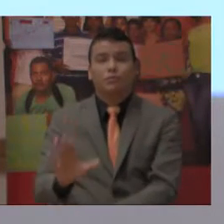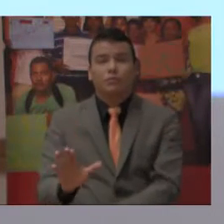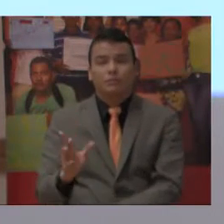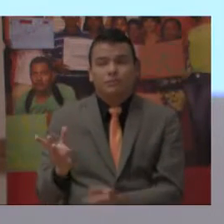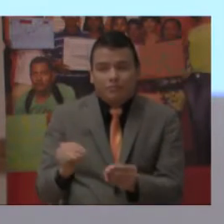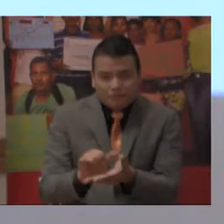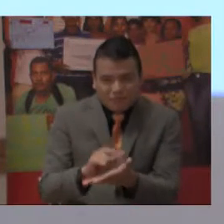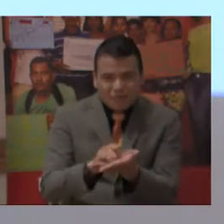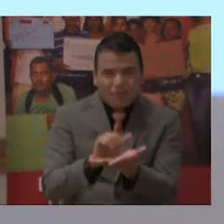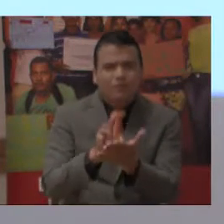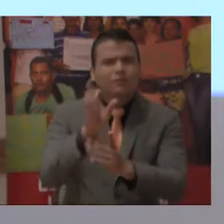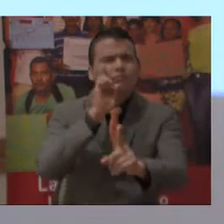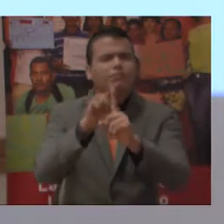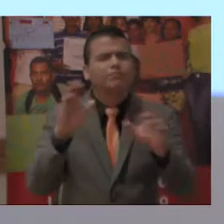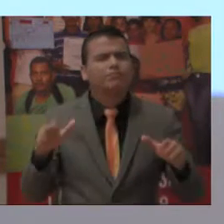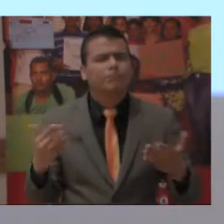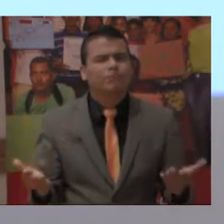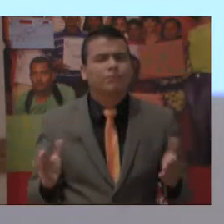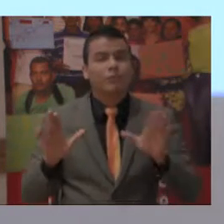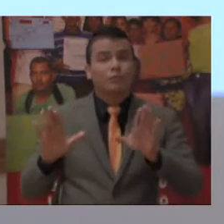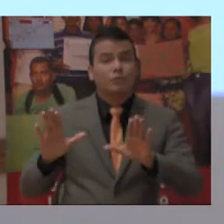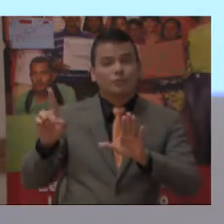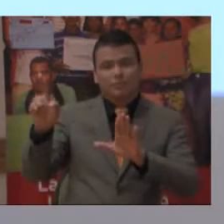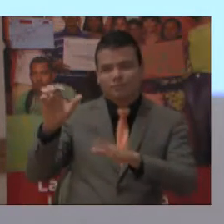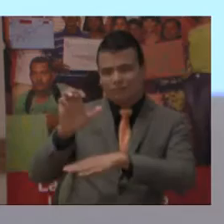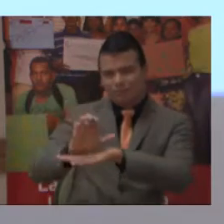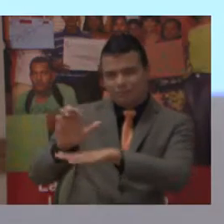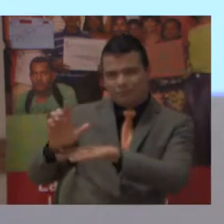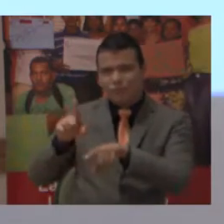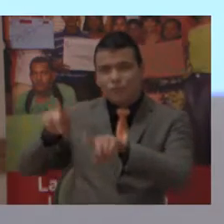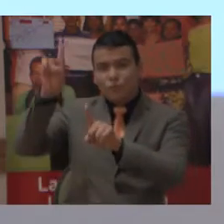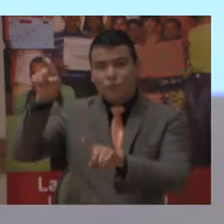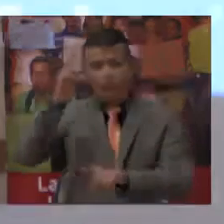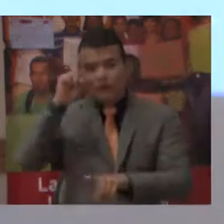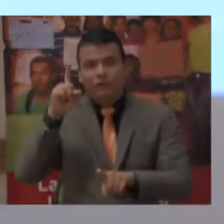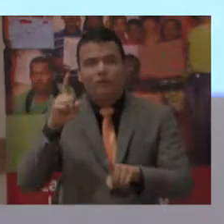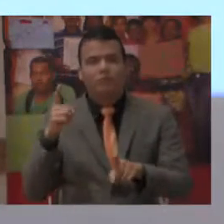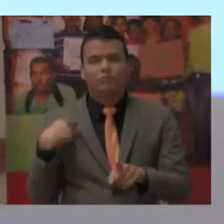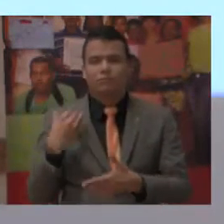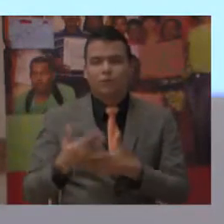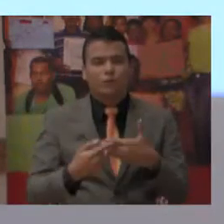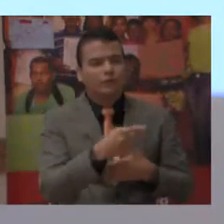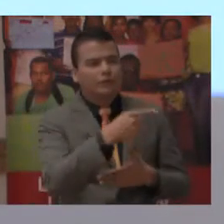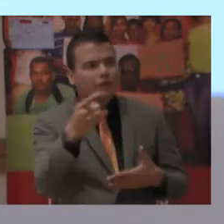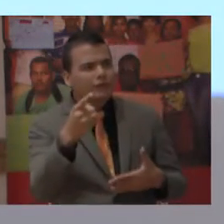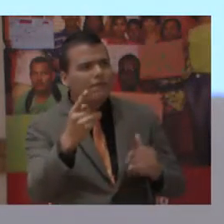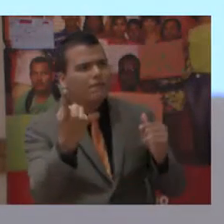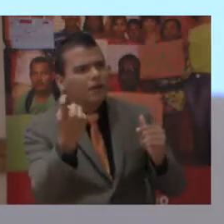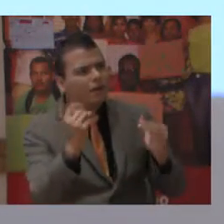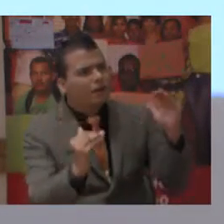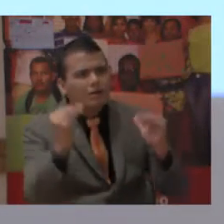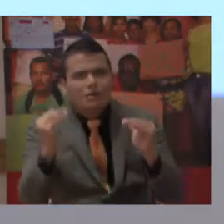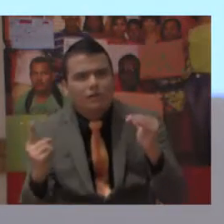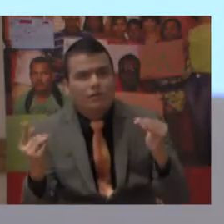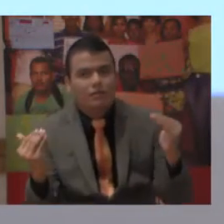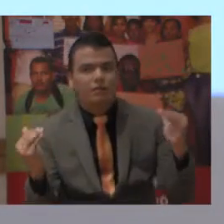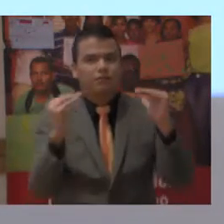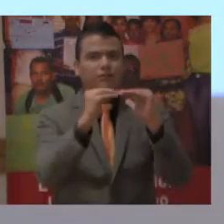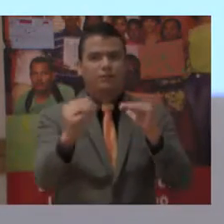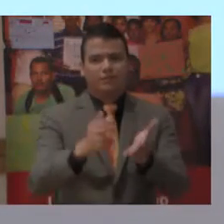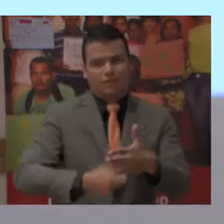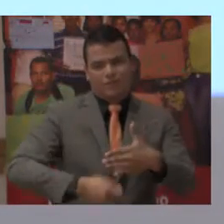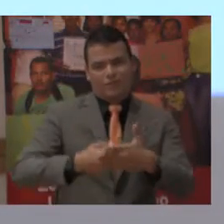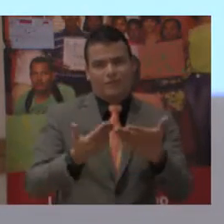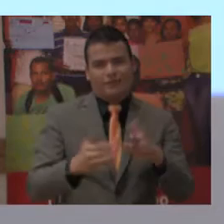repito, estar dirigidas desde la institucionalidad a corregir inequidades. Esa es la razón por la